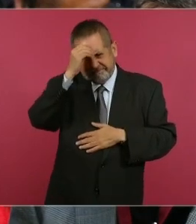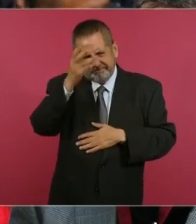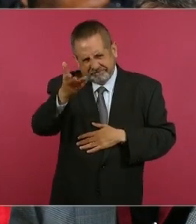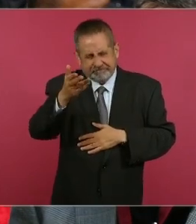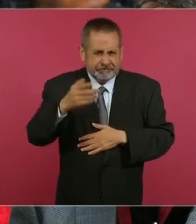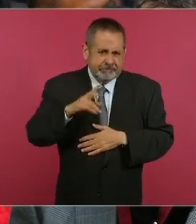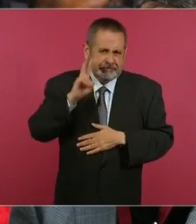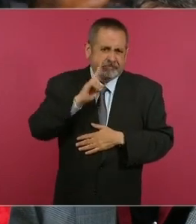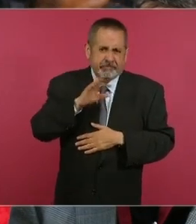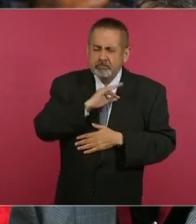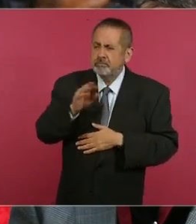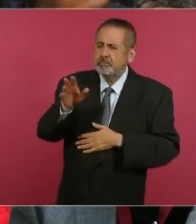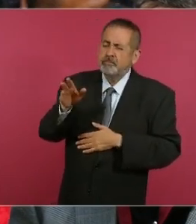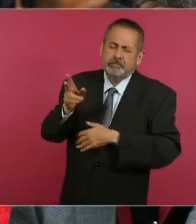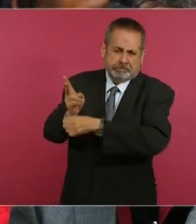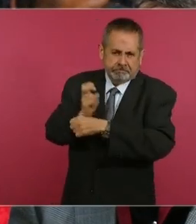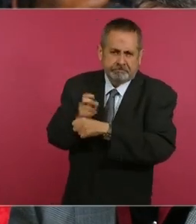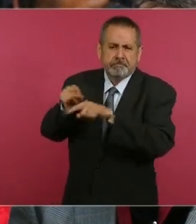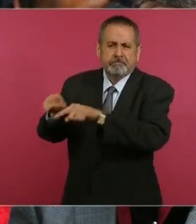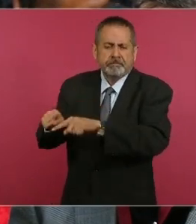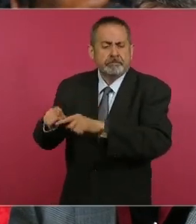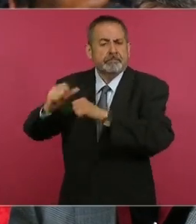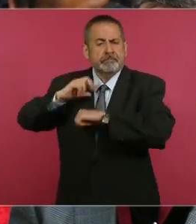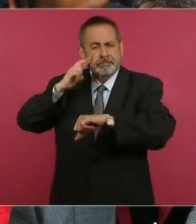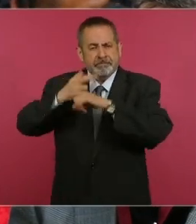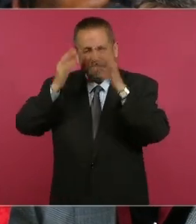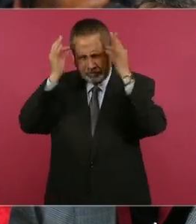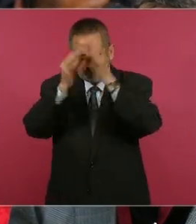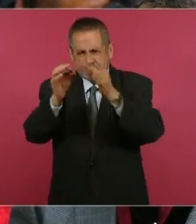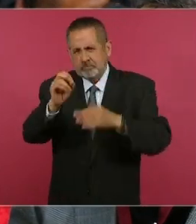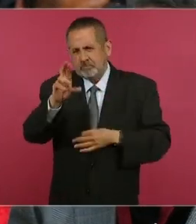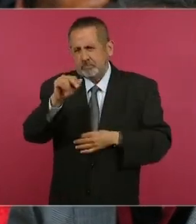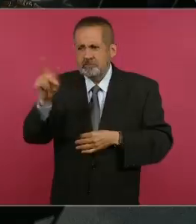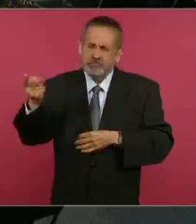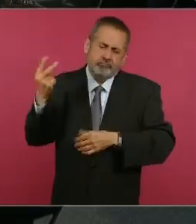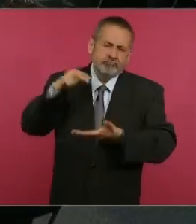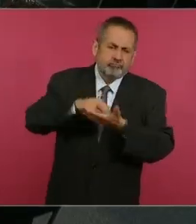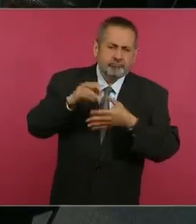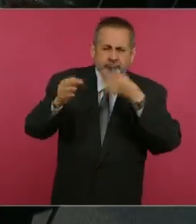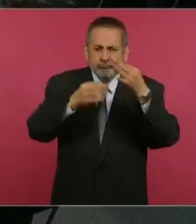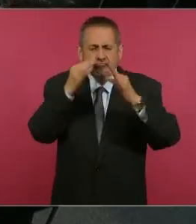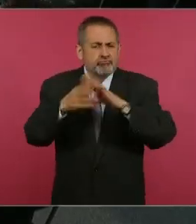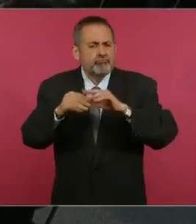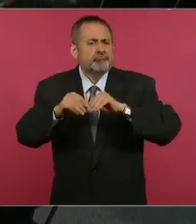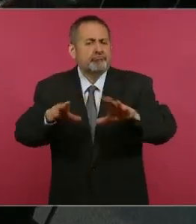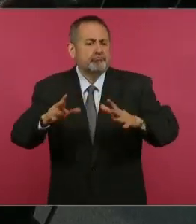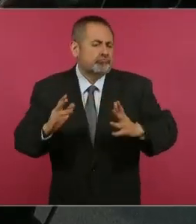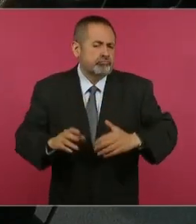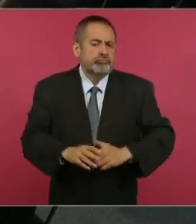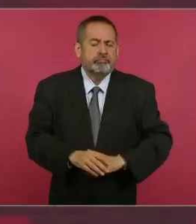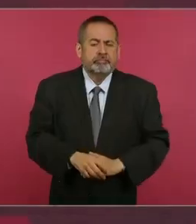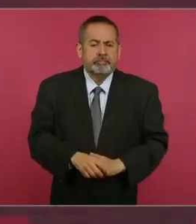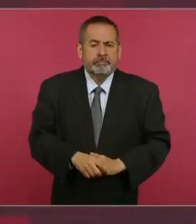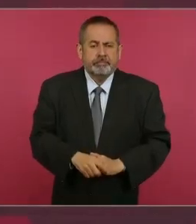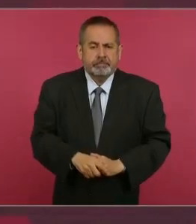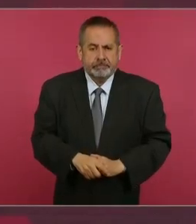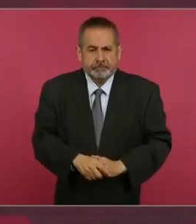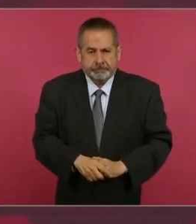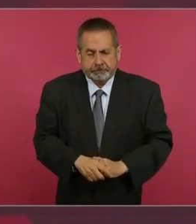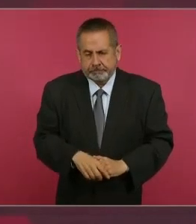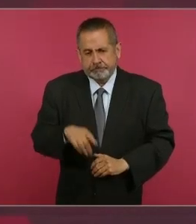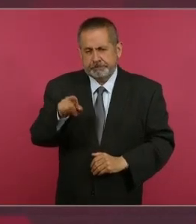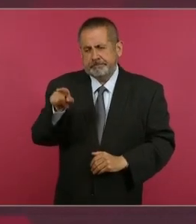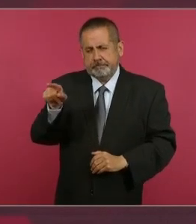si citaría al cónsul de Orlando a una mañanera para que nos informara, presidente. Más que nada la secretaria de